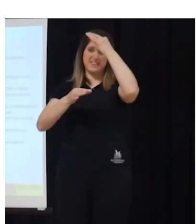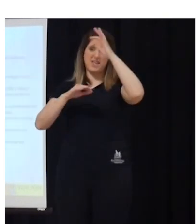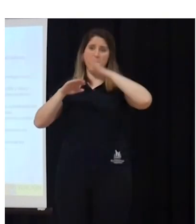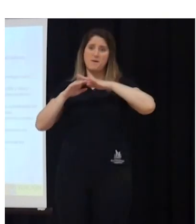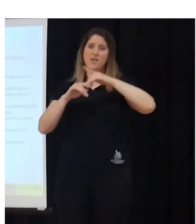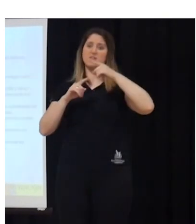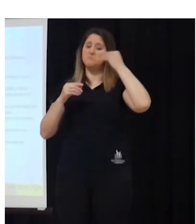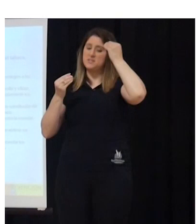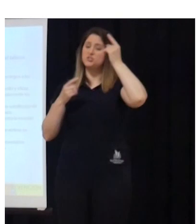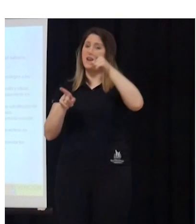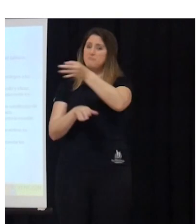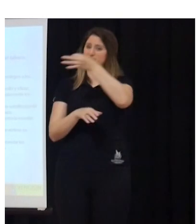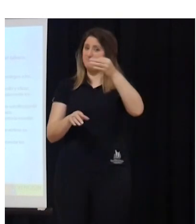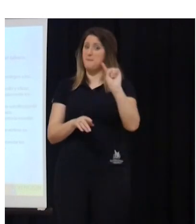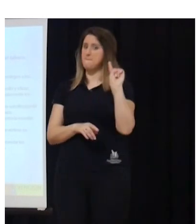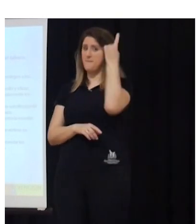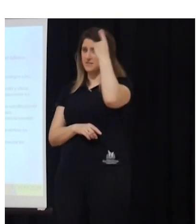más efectiva.